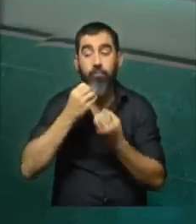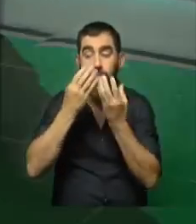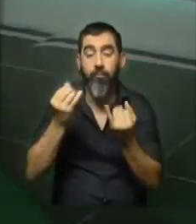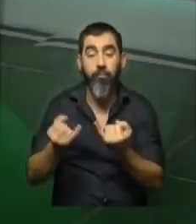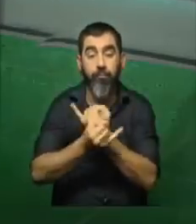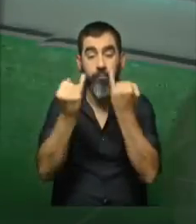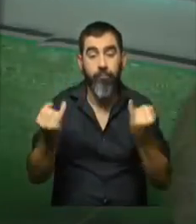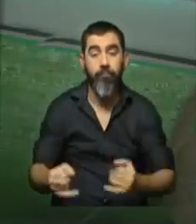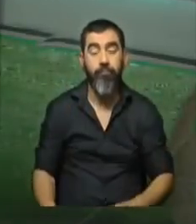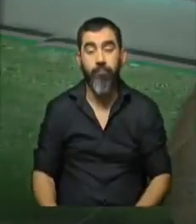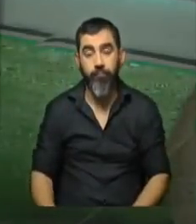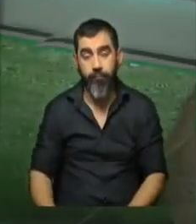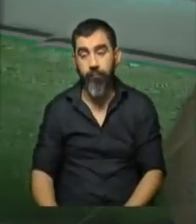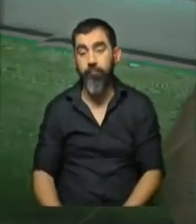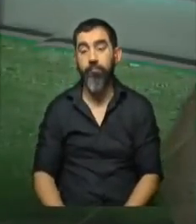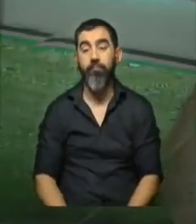día, bienvenido.